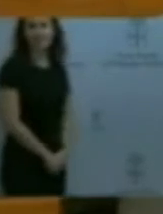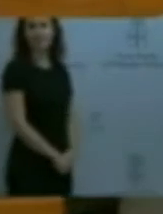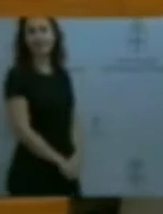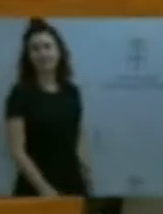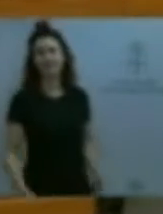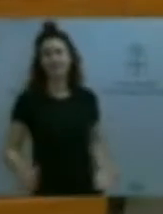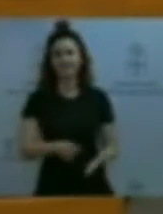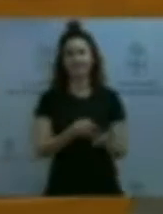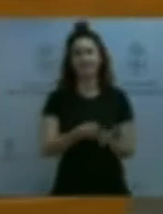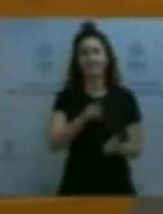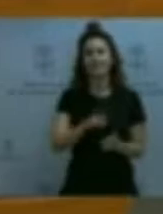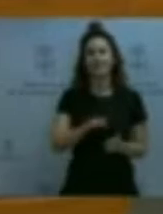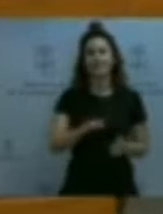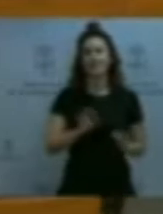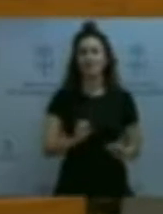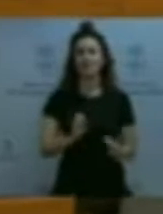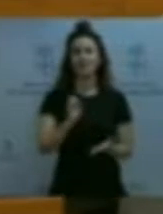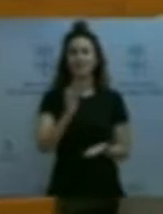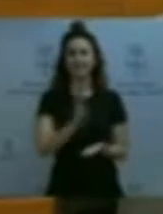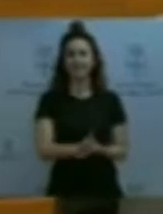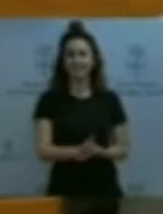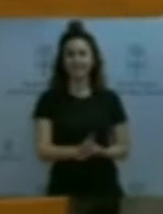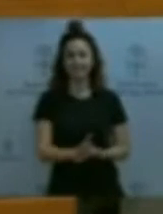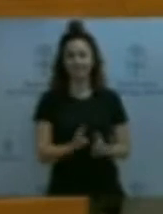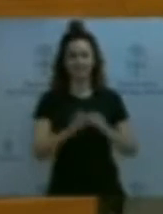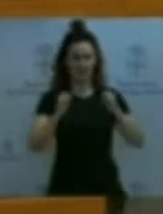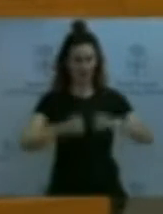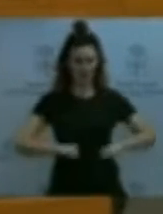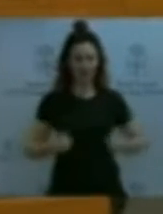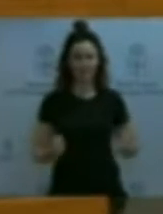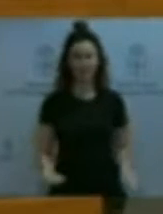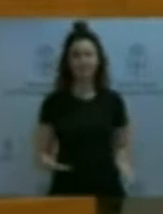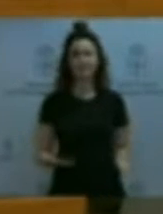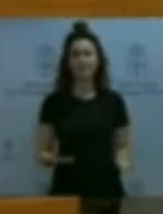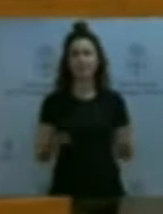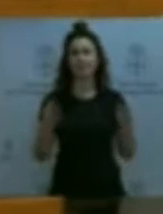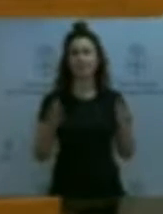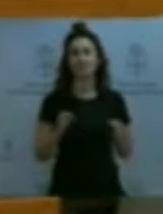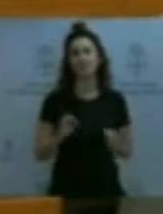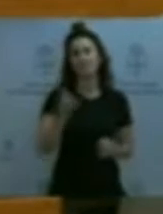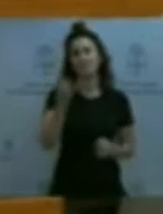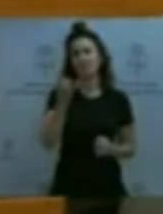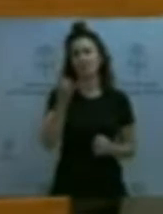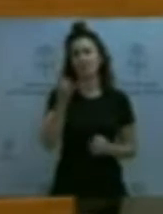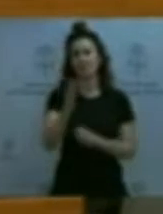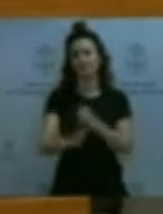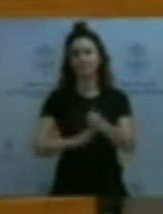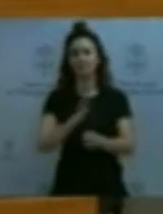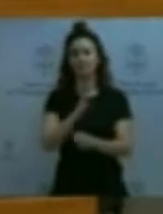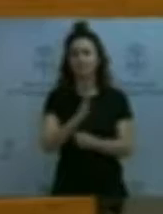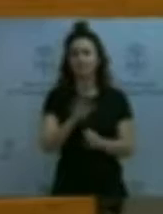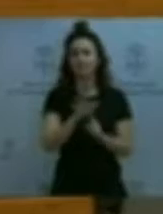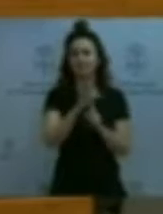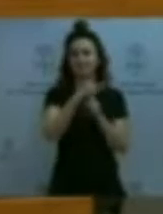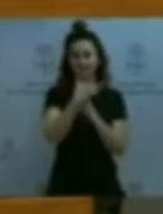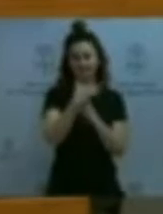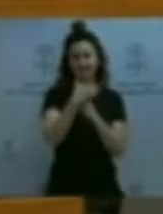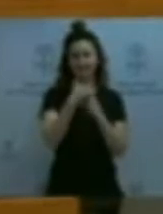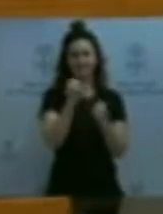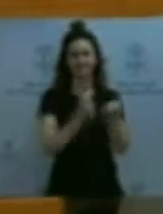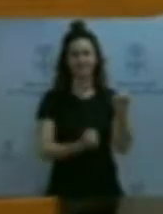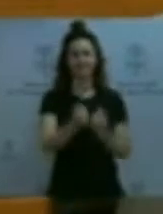consenso. En la primera legislatura, salvando su viabilidad, que creo que, dada la situación económica, vamos a considerar de notable alto, salvar